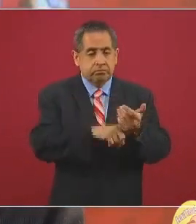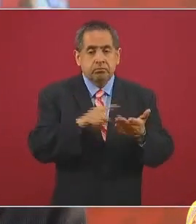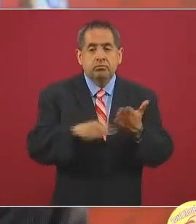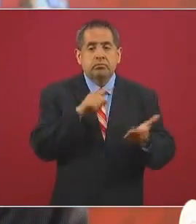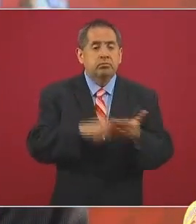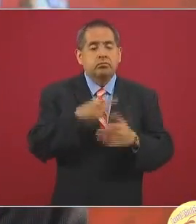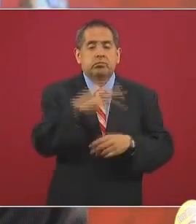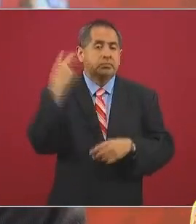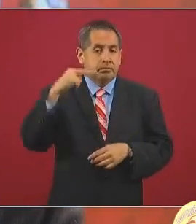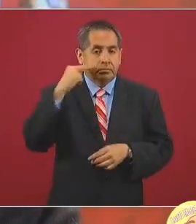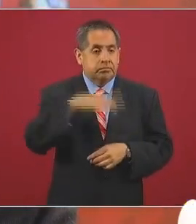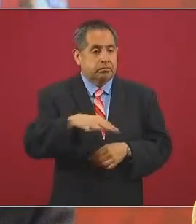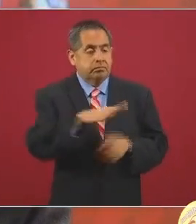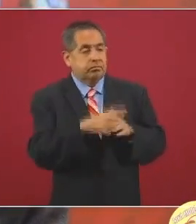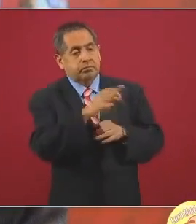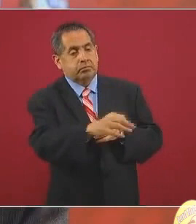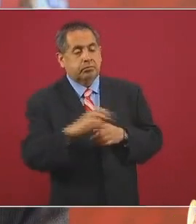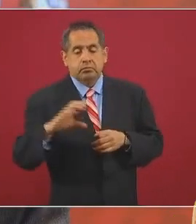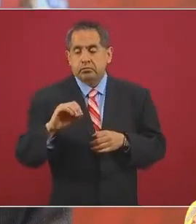en Coatzacoalcos